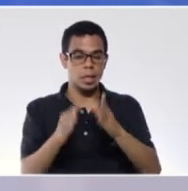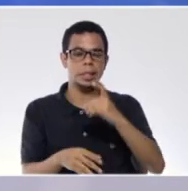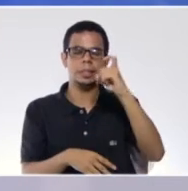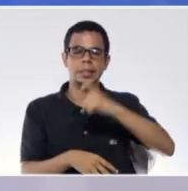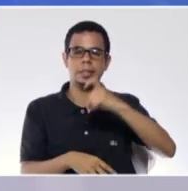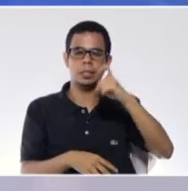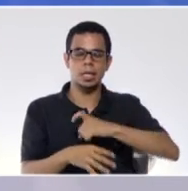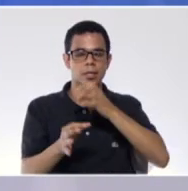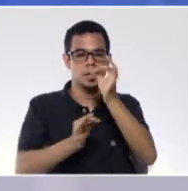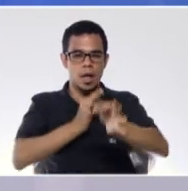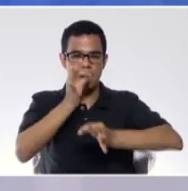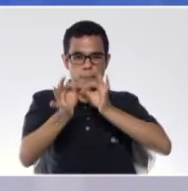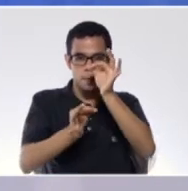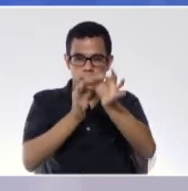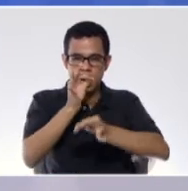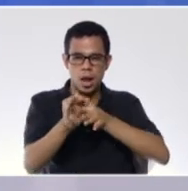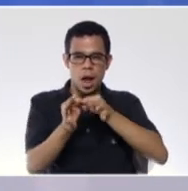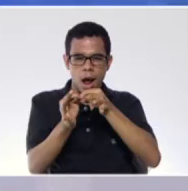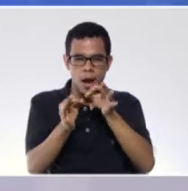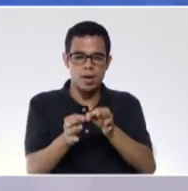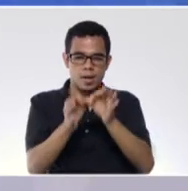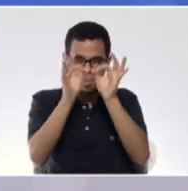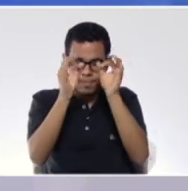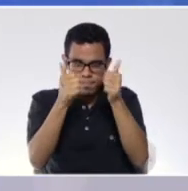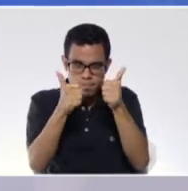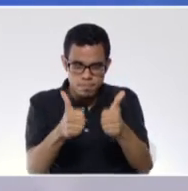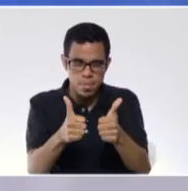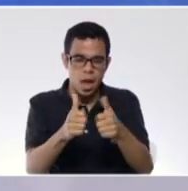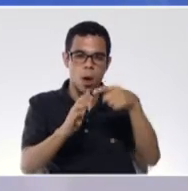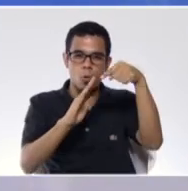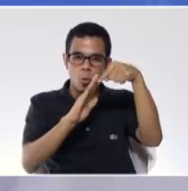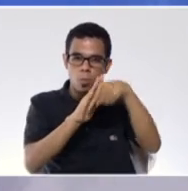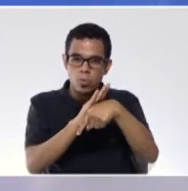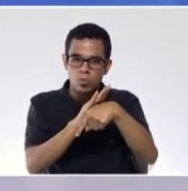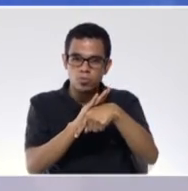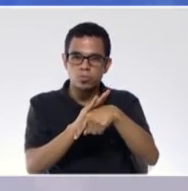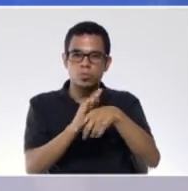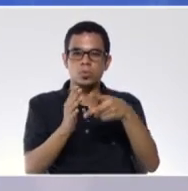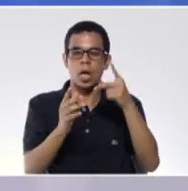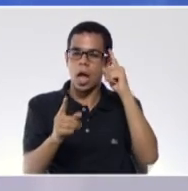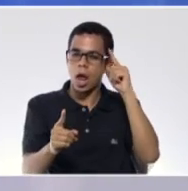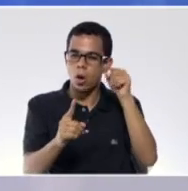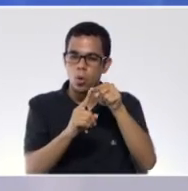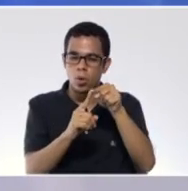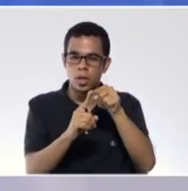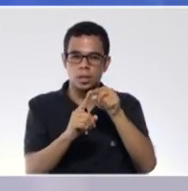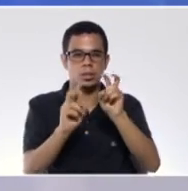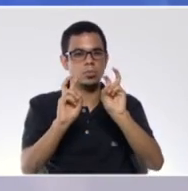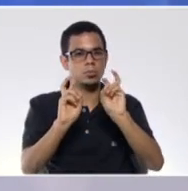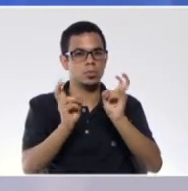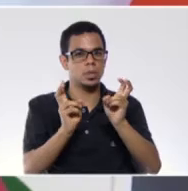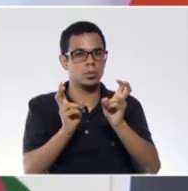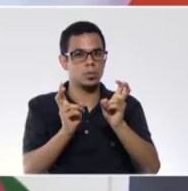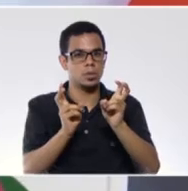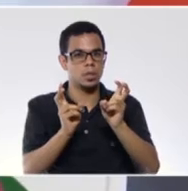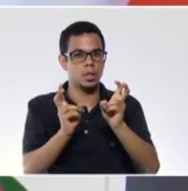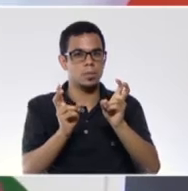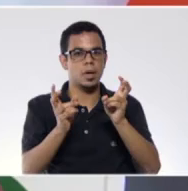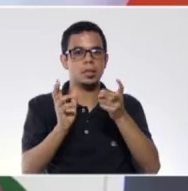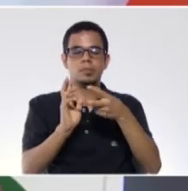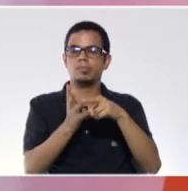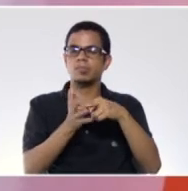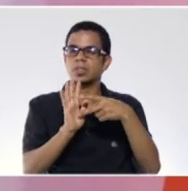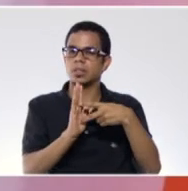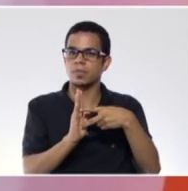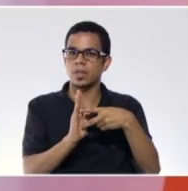necesario explicarles el porqué y la función que va a tener cada uno de estos referentes teóricos prácticos. Es tener la esencia